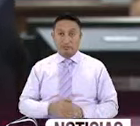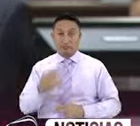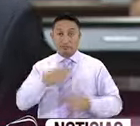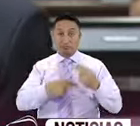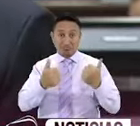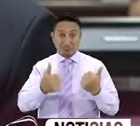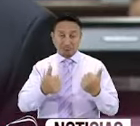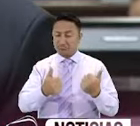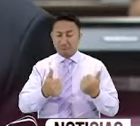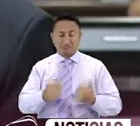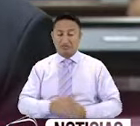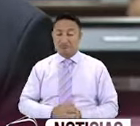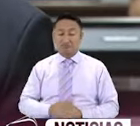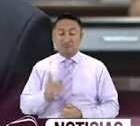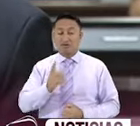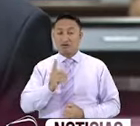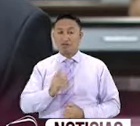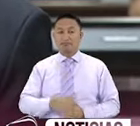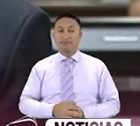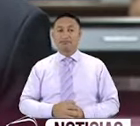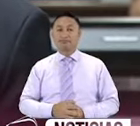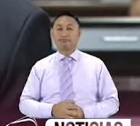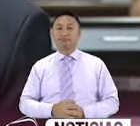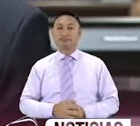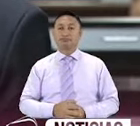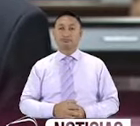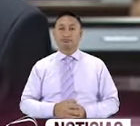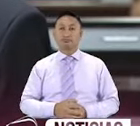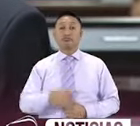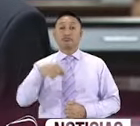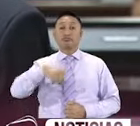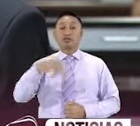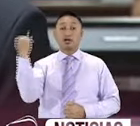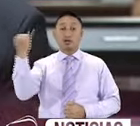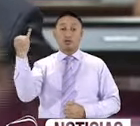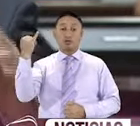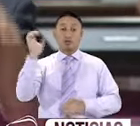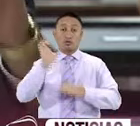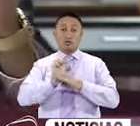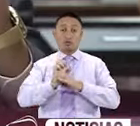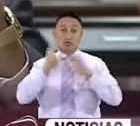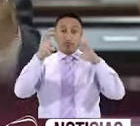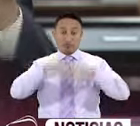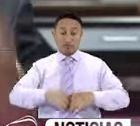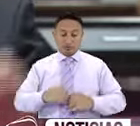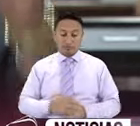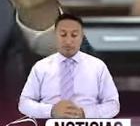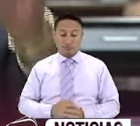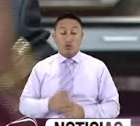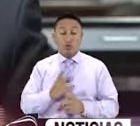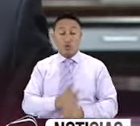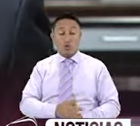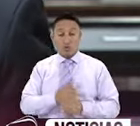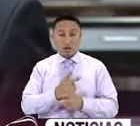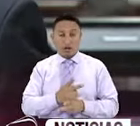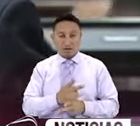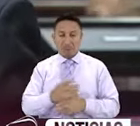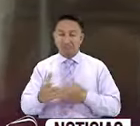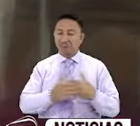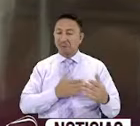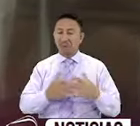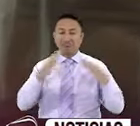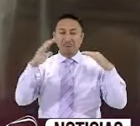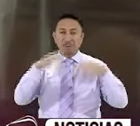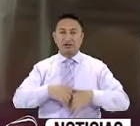para el Ecuador. Vamos a acabar con la industria nacional por más cuidado que le pongamos al tema textiles. El presidente